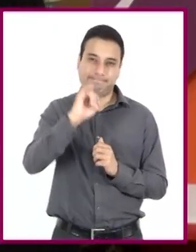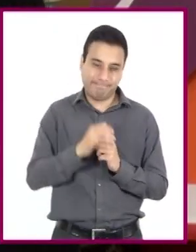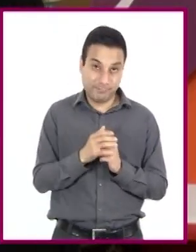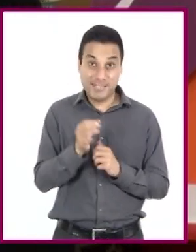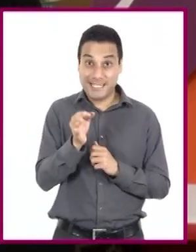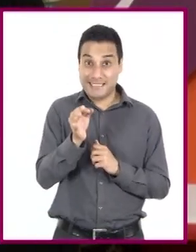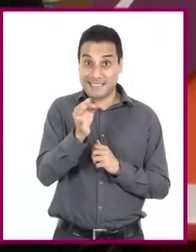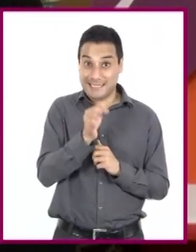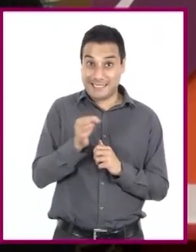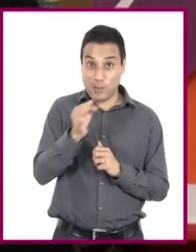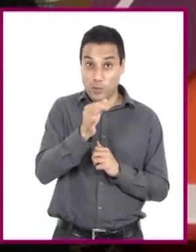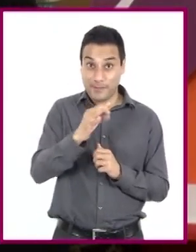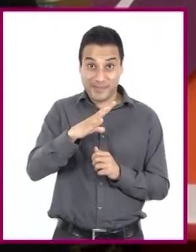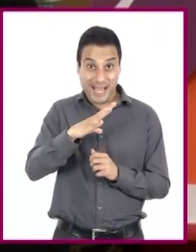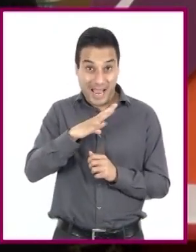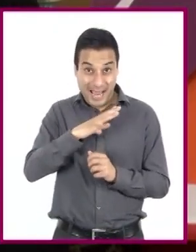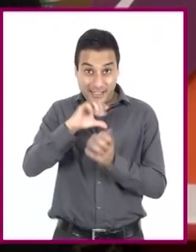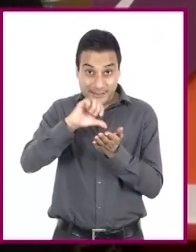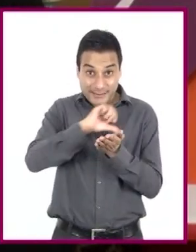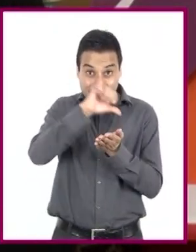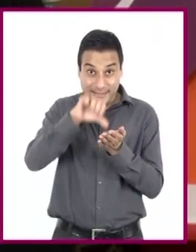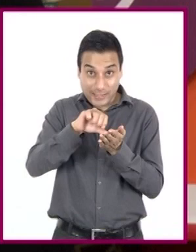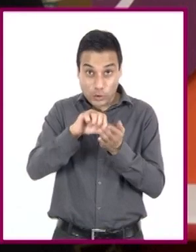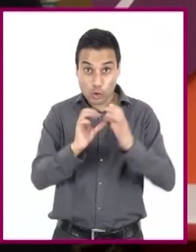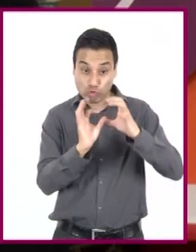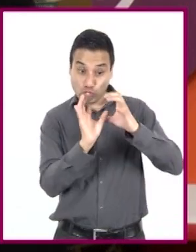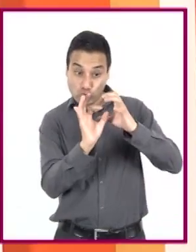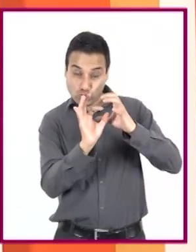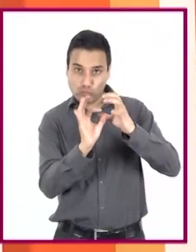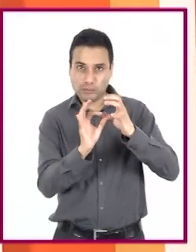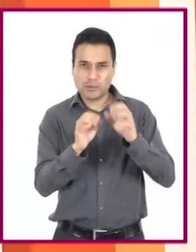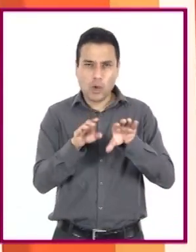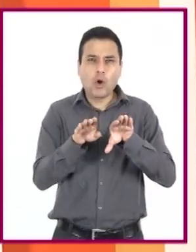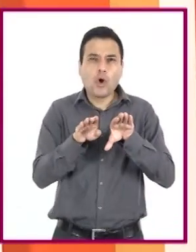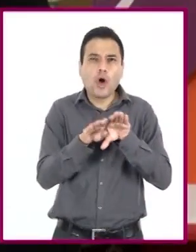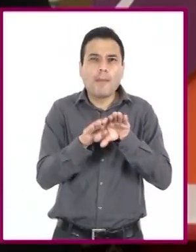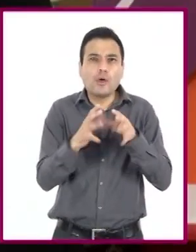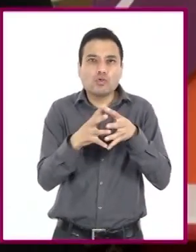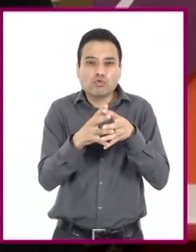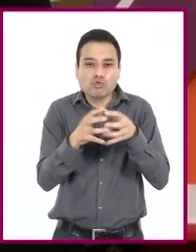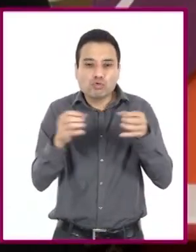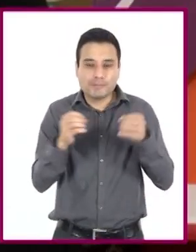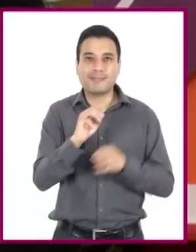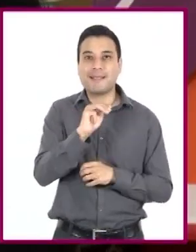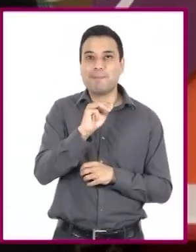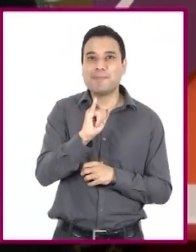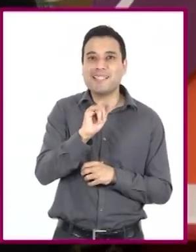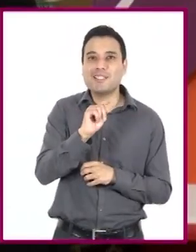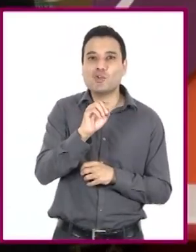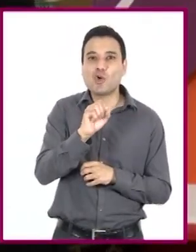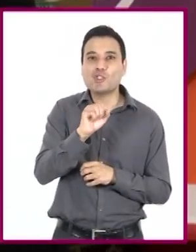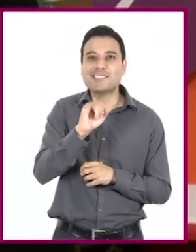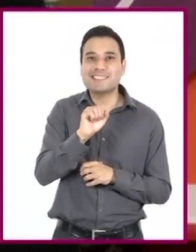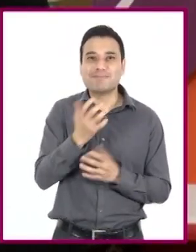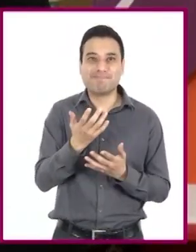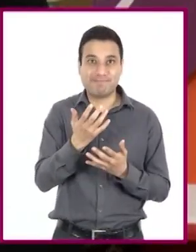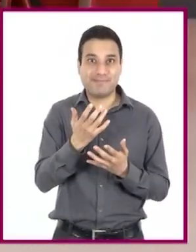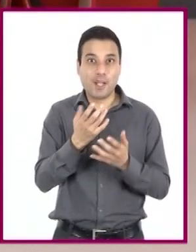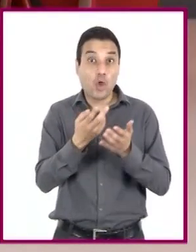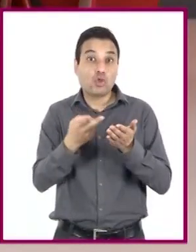que tienen núcleo, la reproducción se lleva a cabo mediante la mitosis, donde los cromosomas y genes se